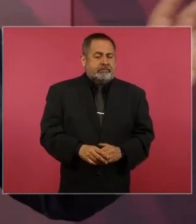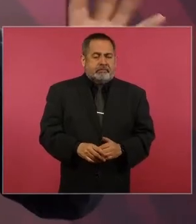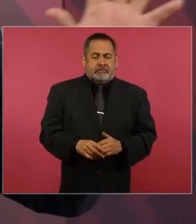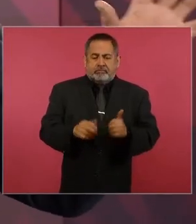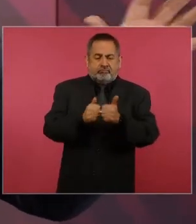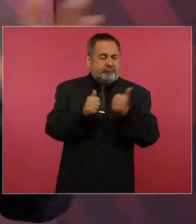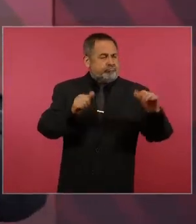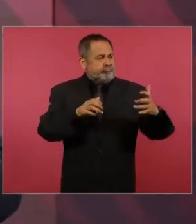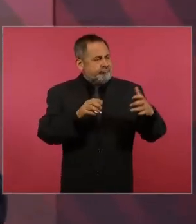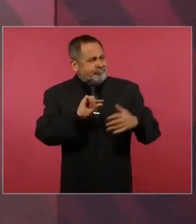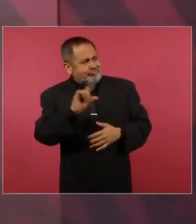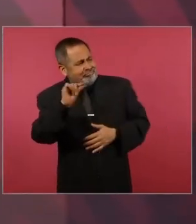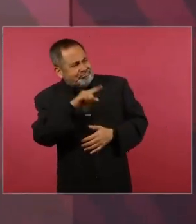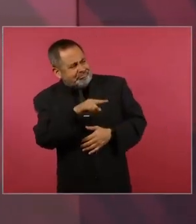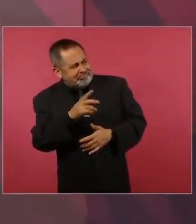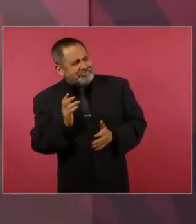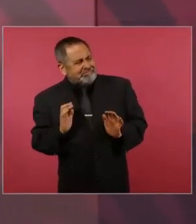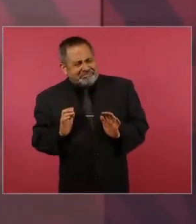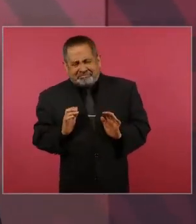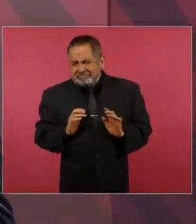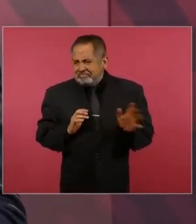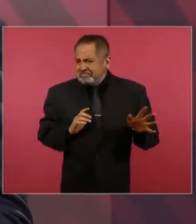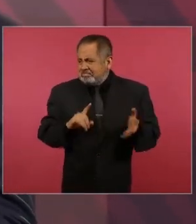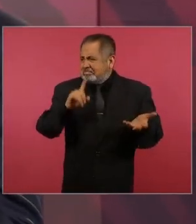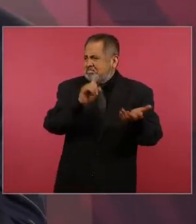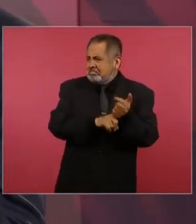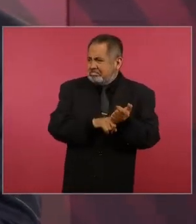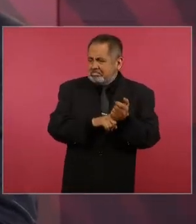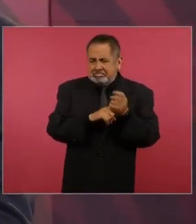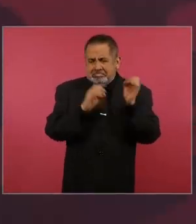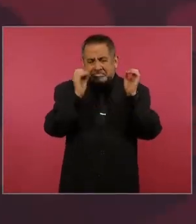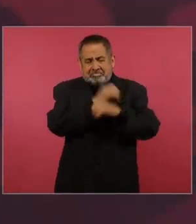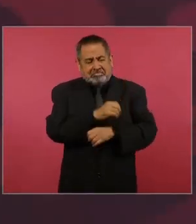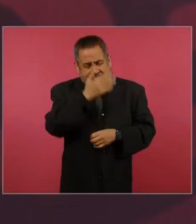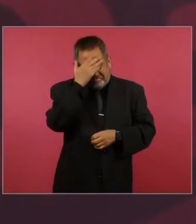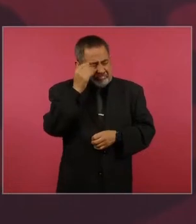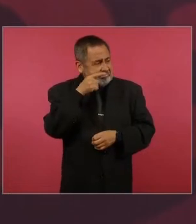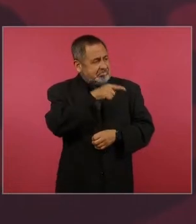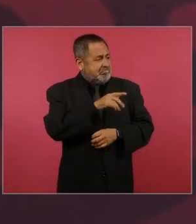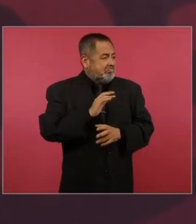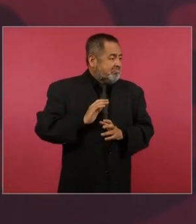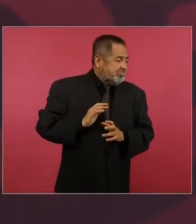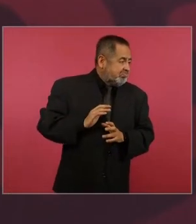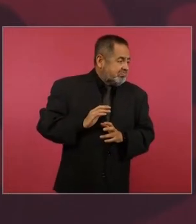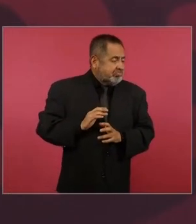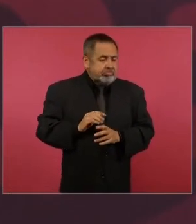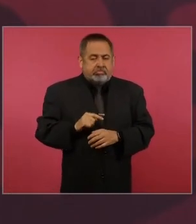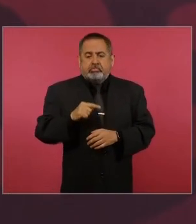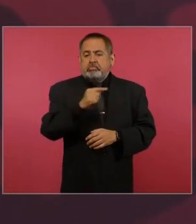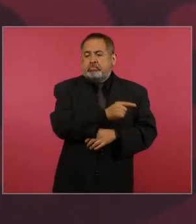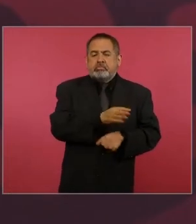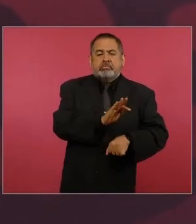autoridades y era un poder en la clandestinidad, nada más para servir